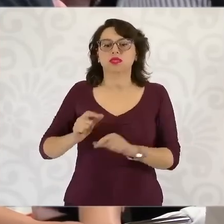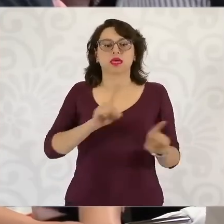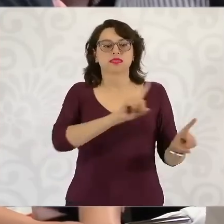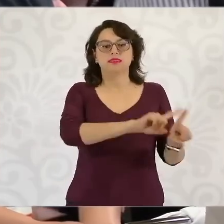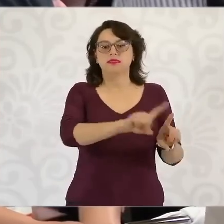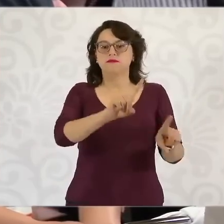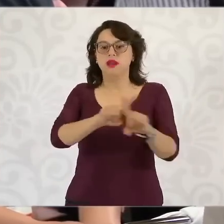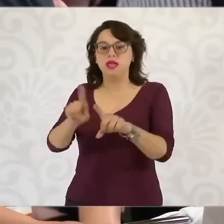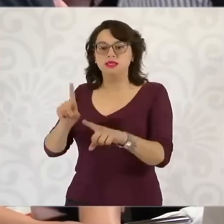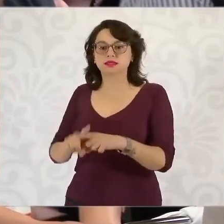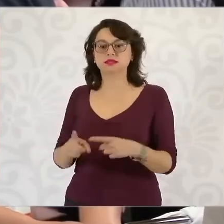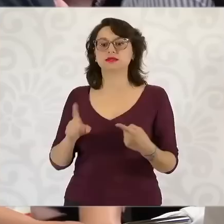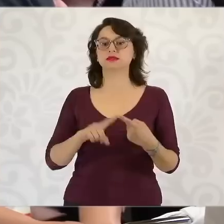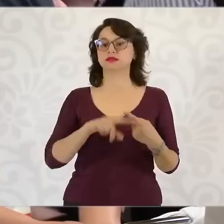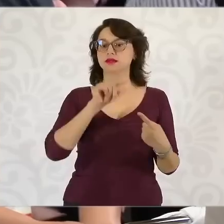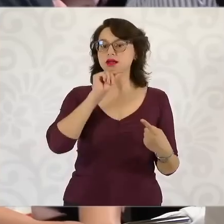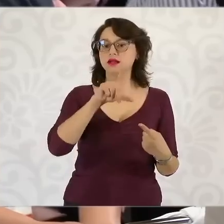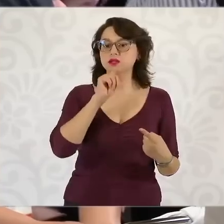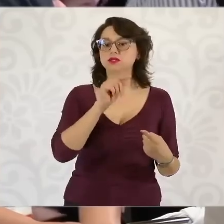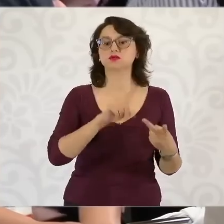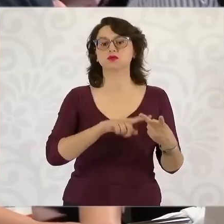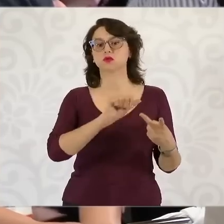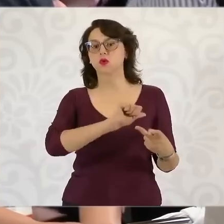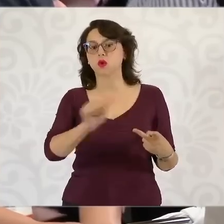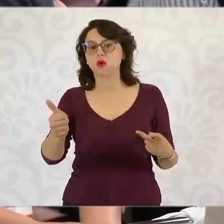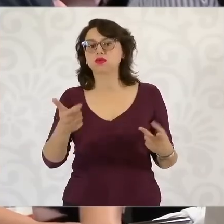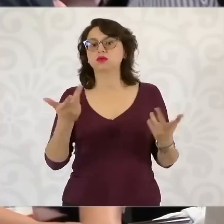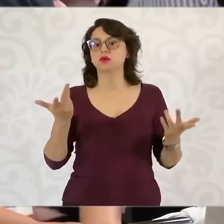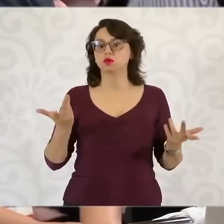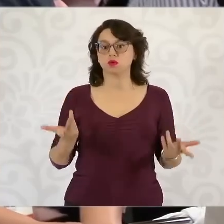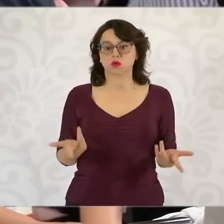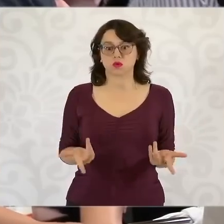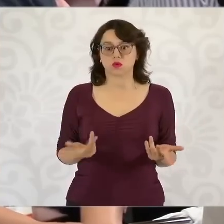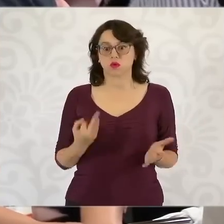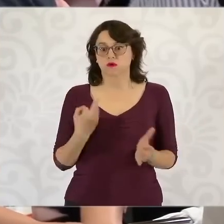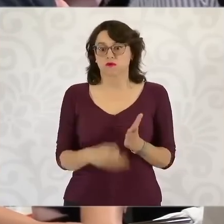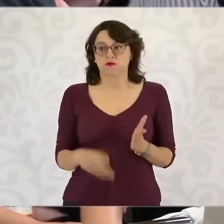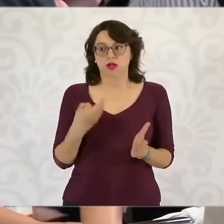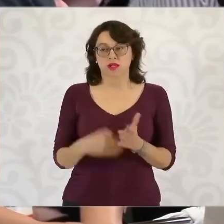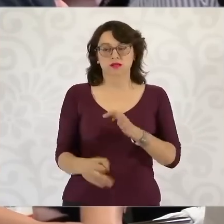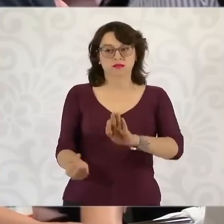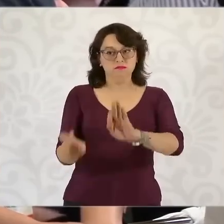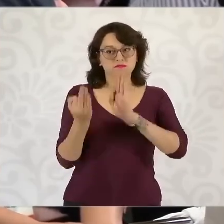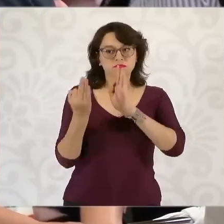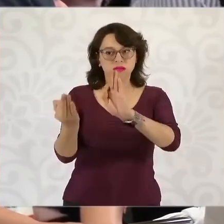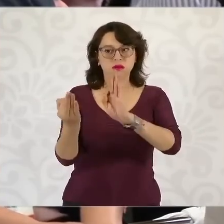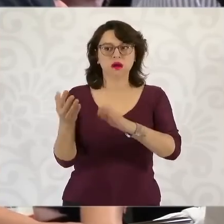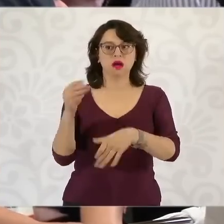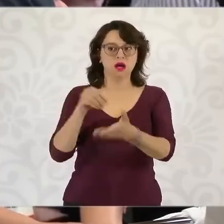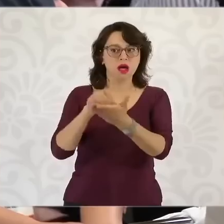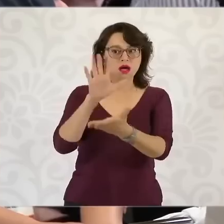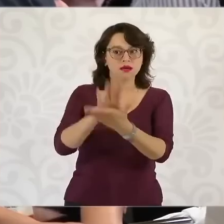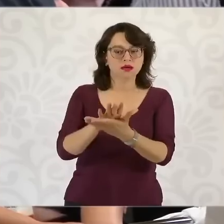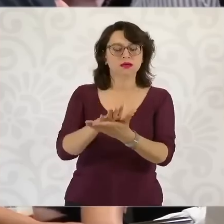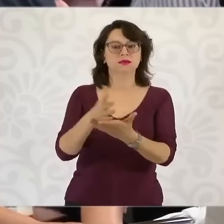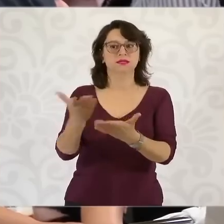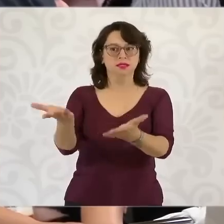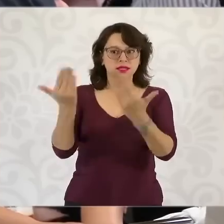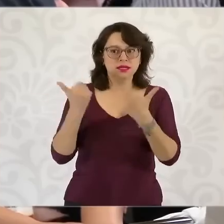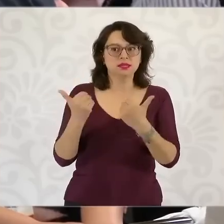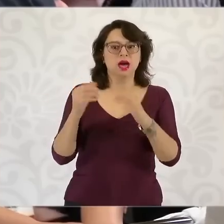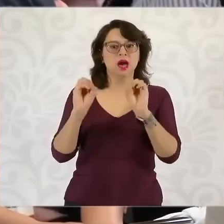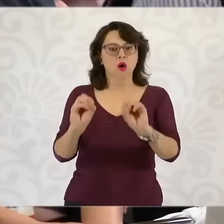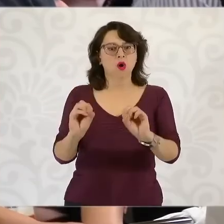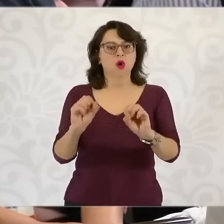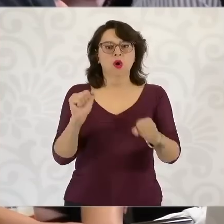de Jalisco o algún otro nivel, están pendientes de llamar a declarar o